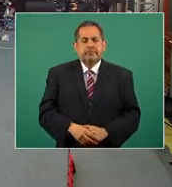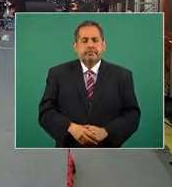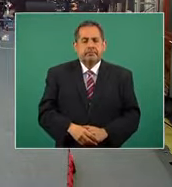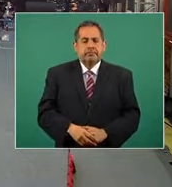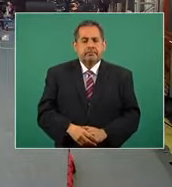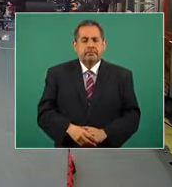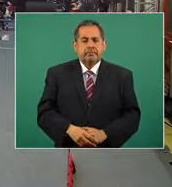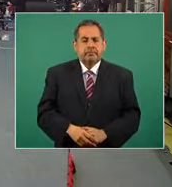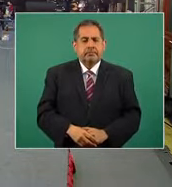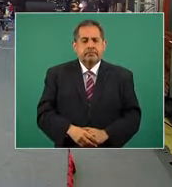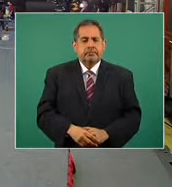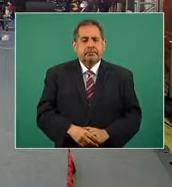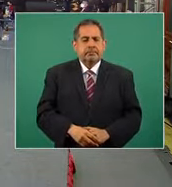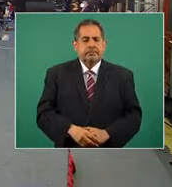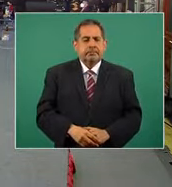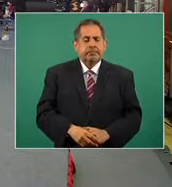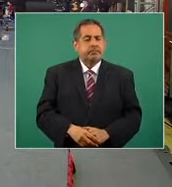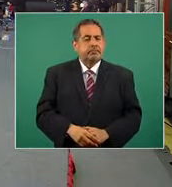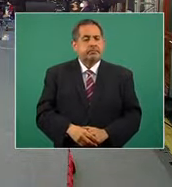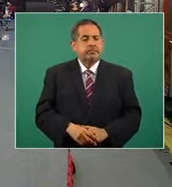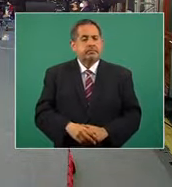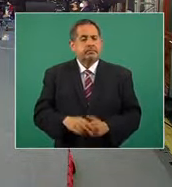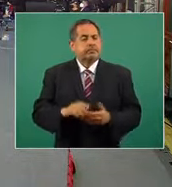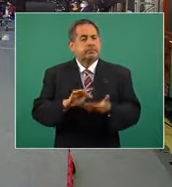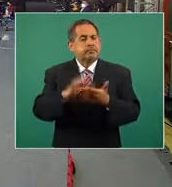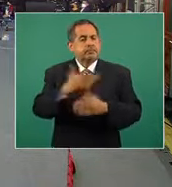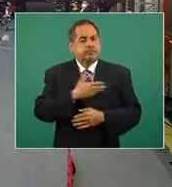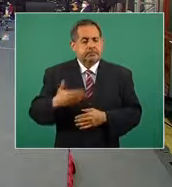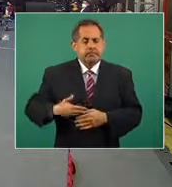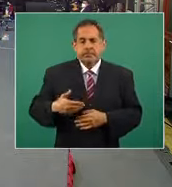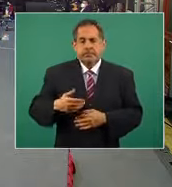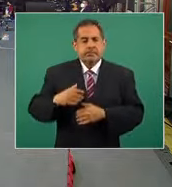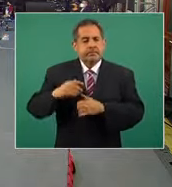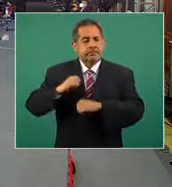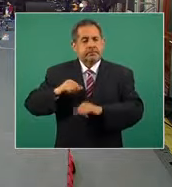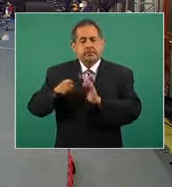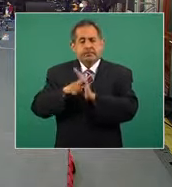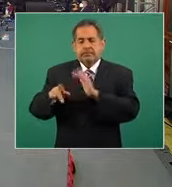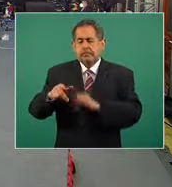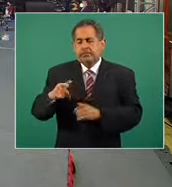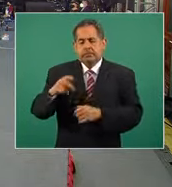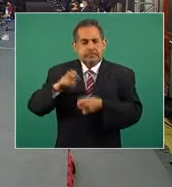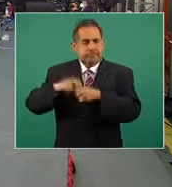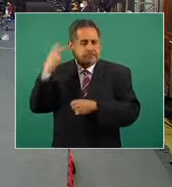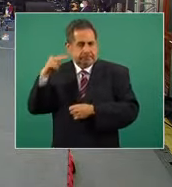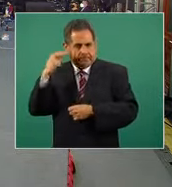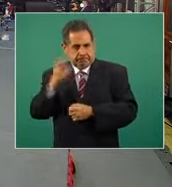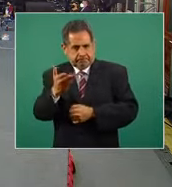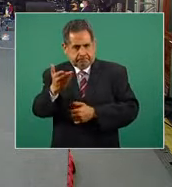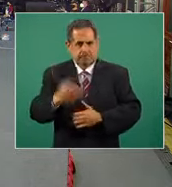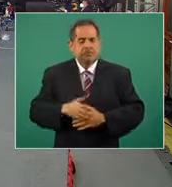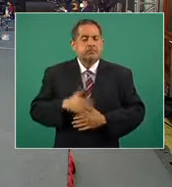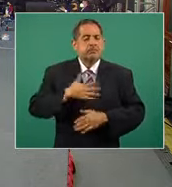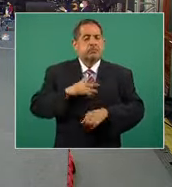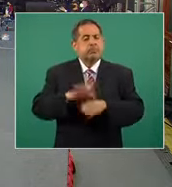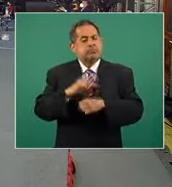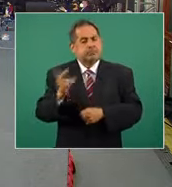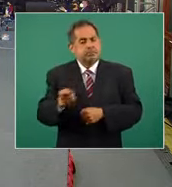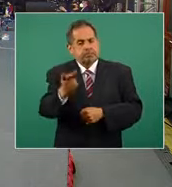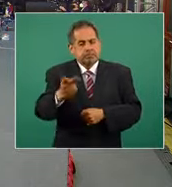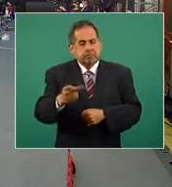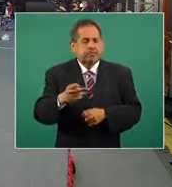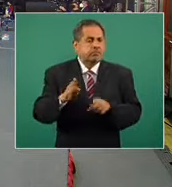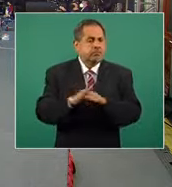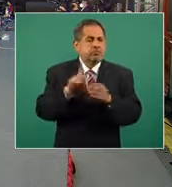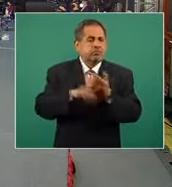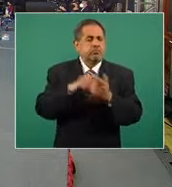Gracias, presidente. Buenos días. Judith Sánchez Reyes, corresponsal de Imagen del Golfo de Veracruz. Presidente, preguntarle qué tan complicado